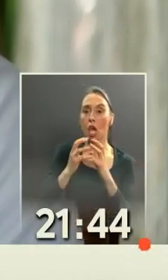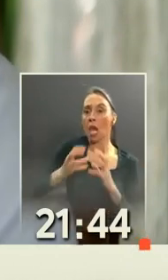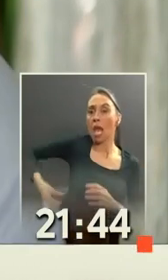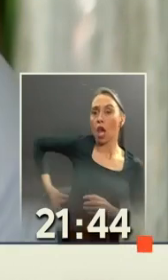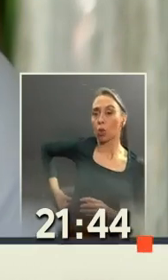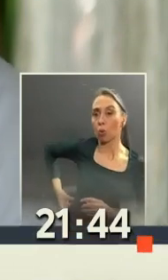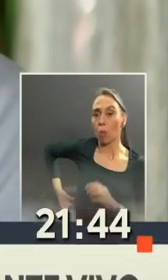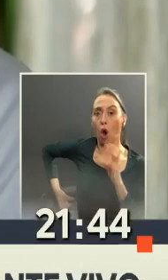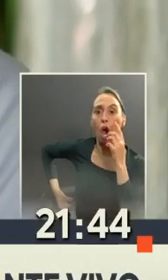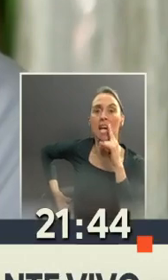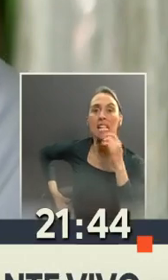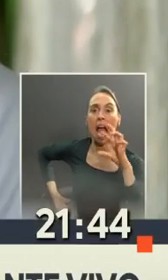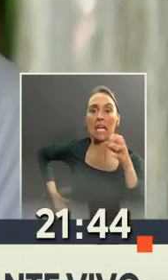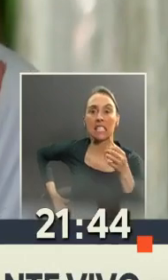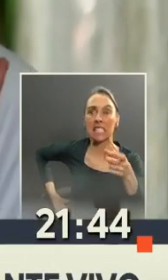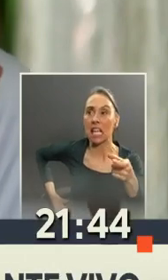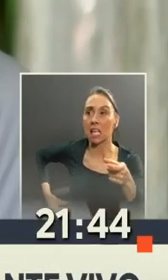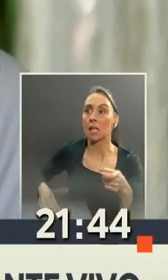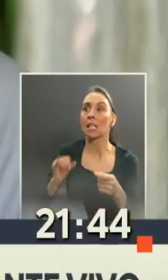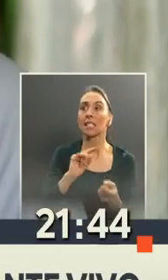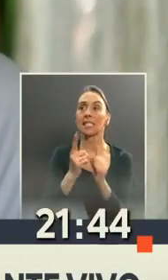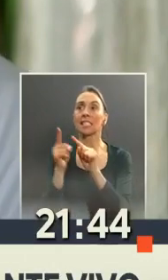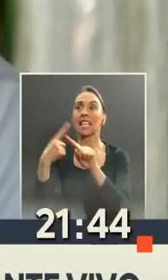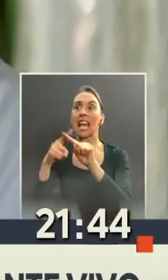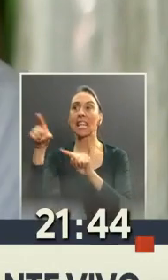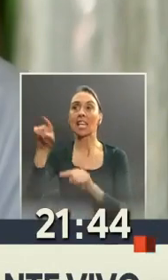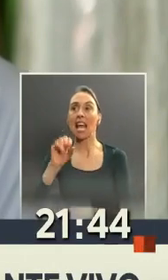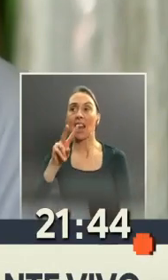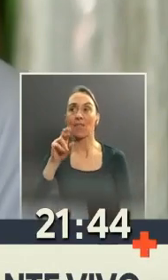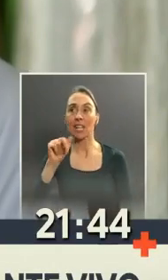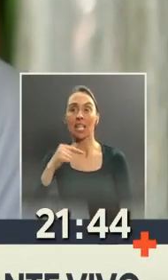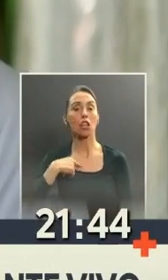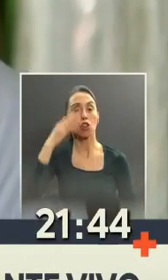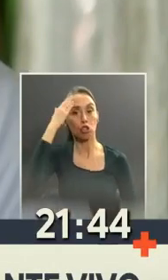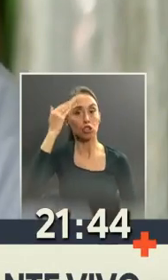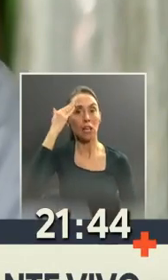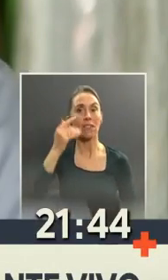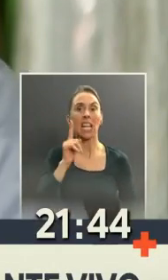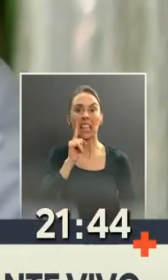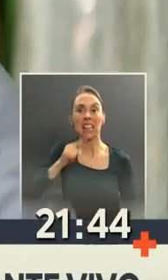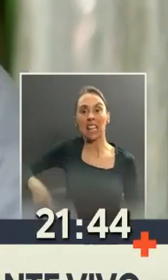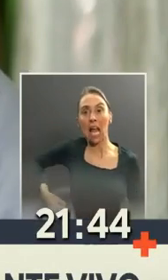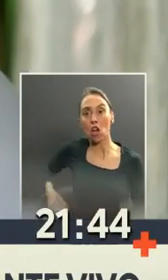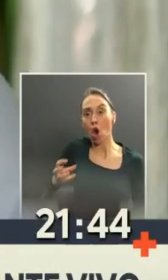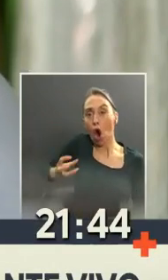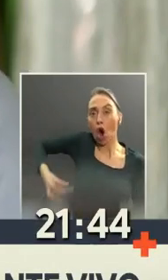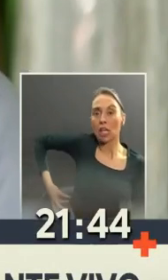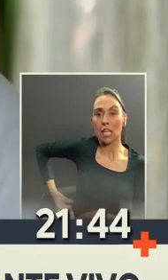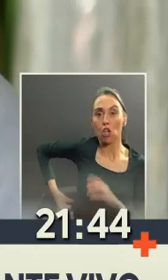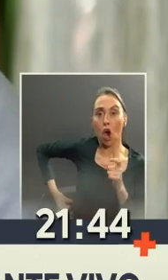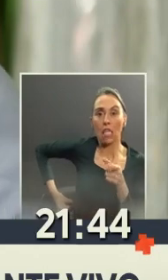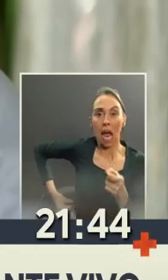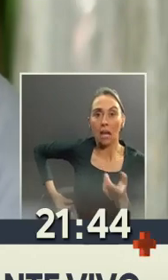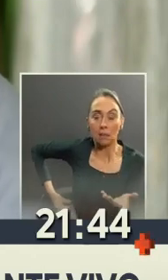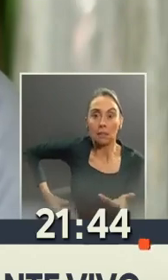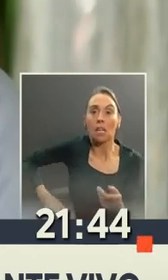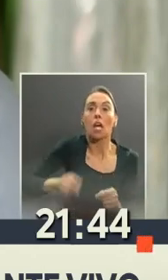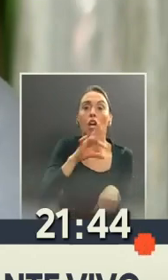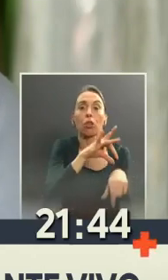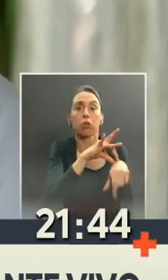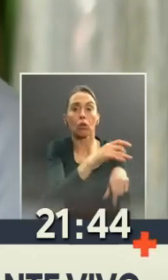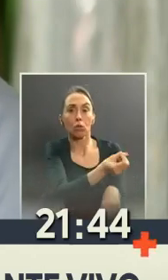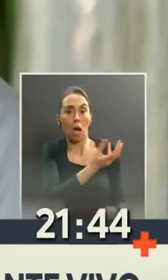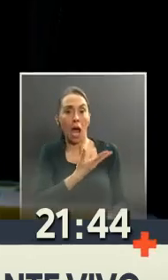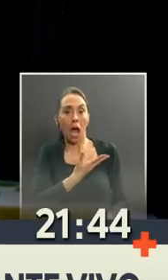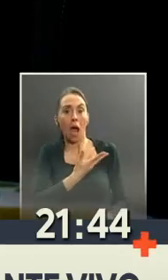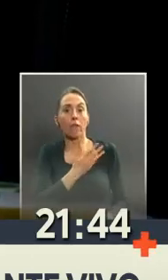examen, si se lo hubiera hecho Elvira, yo estaría, todavía no sabría nada. Quizás no habríamos enterado, de hecho el doctor me dijo, no habríamos enterado cuando ya no había